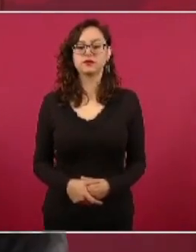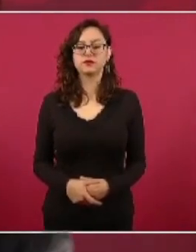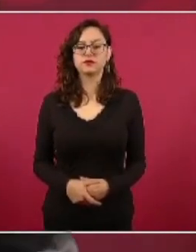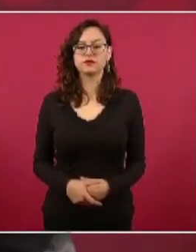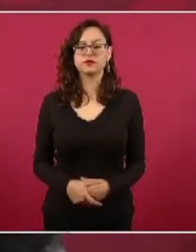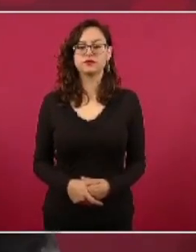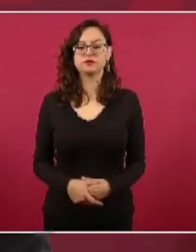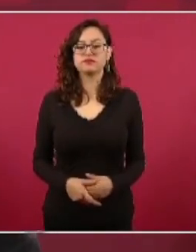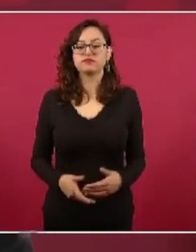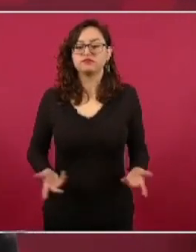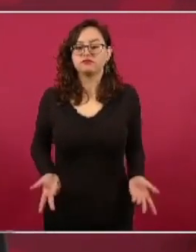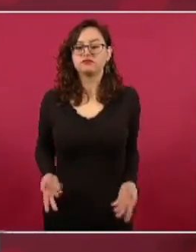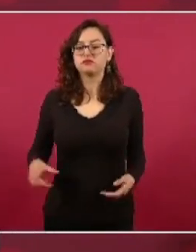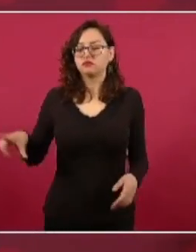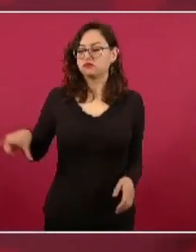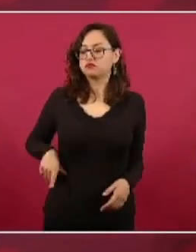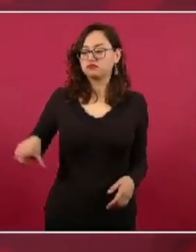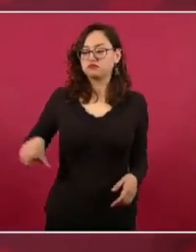hacer un buen gobierno,